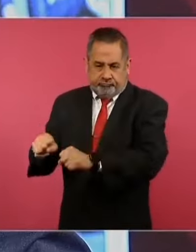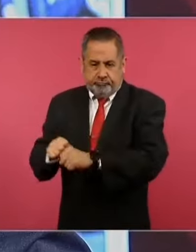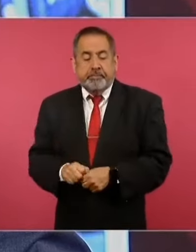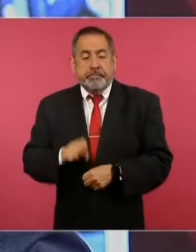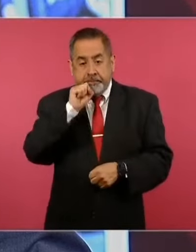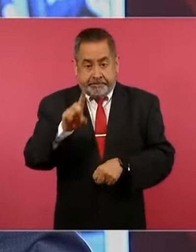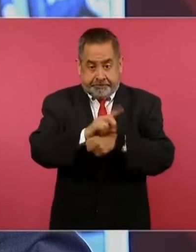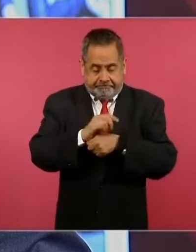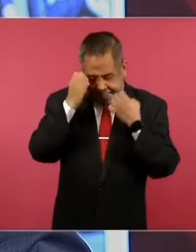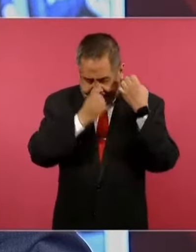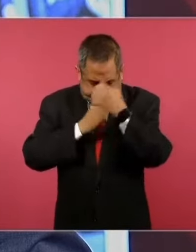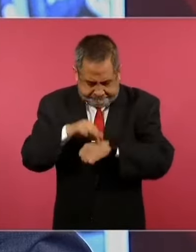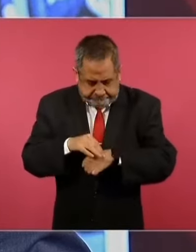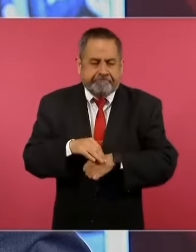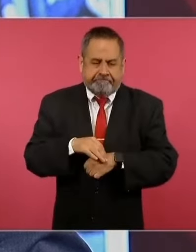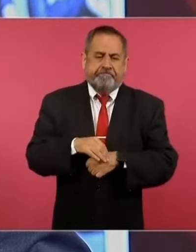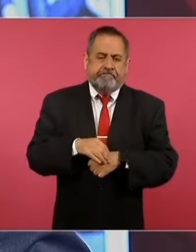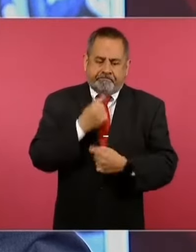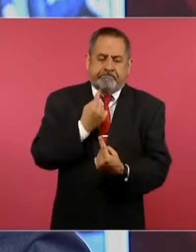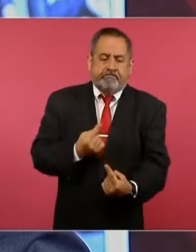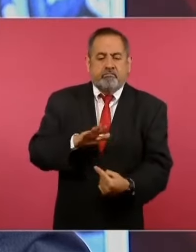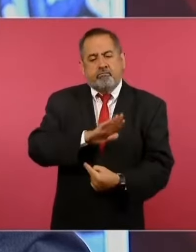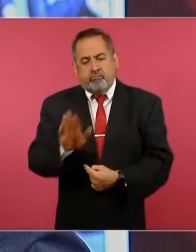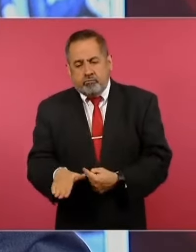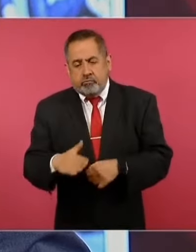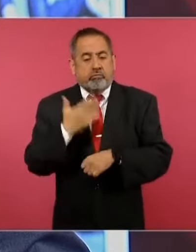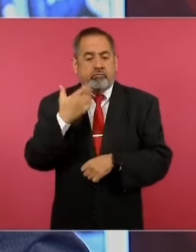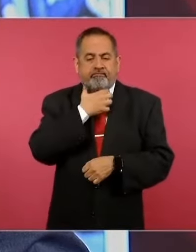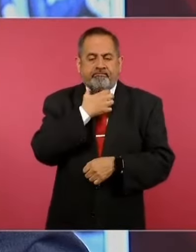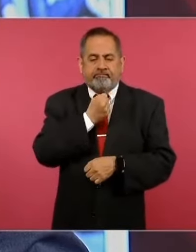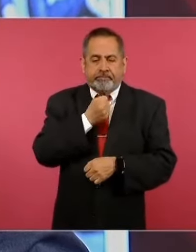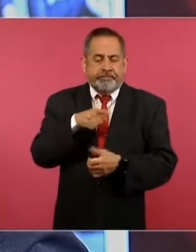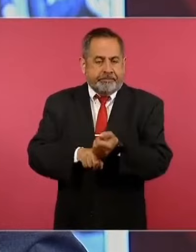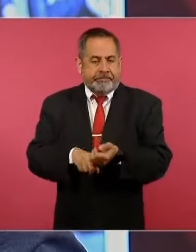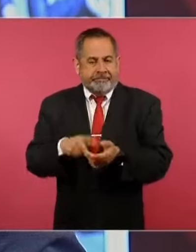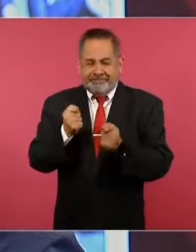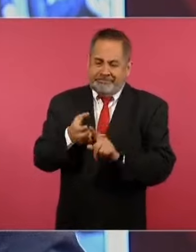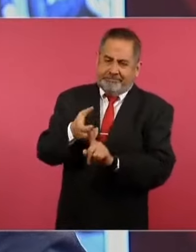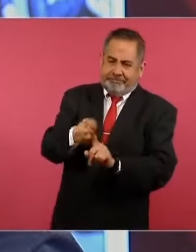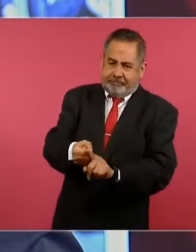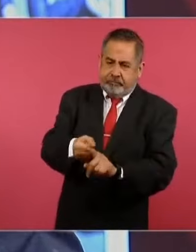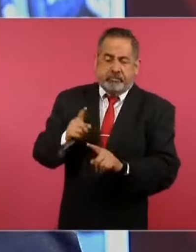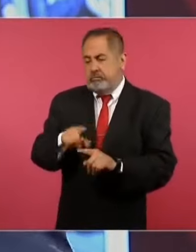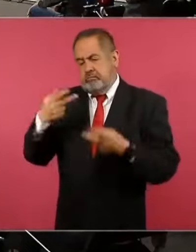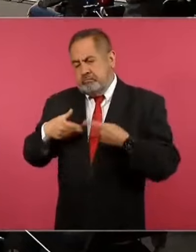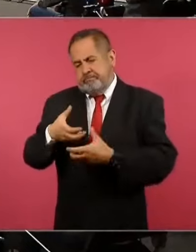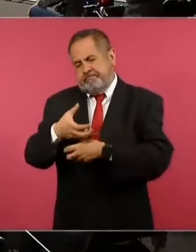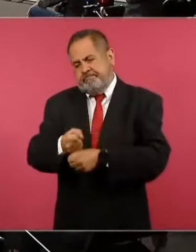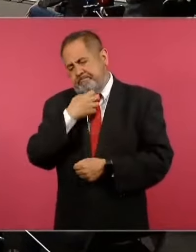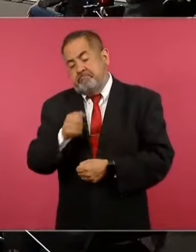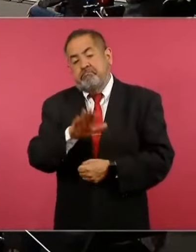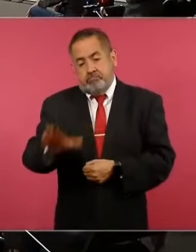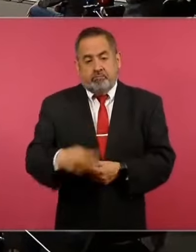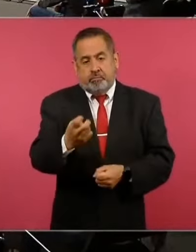concluye con la necropsia y determina que la causa de la muerte de Camila había sido asfixia mecánica intencional por un tercero.